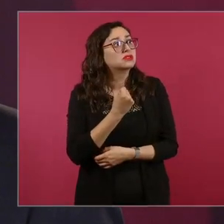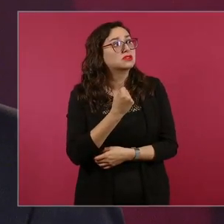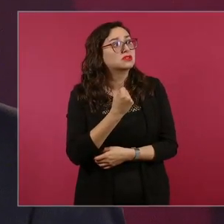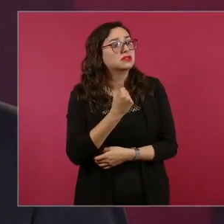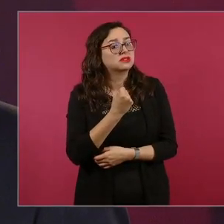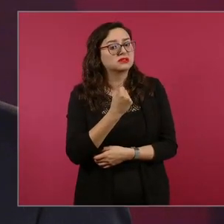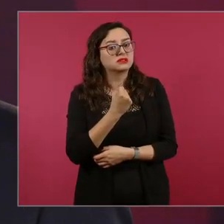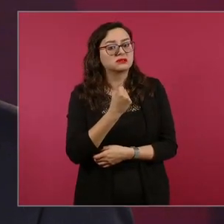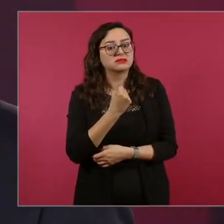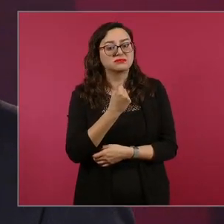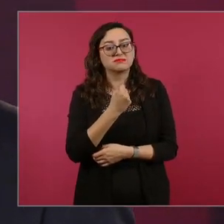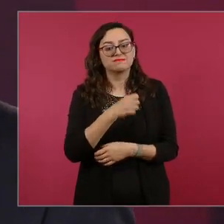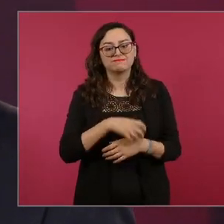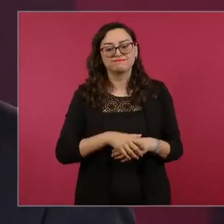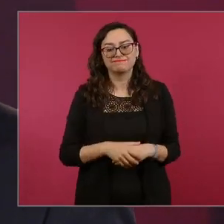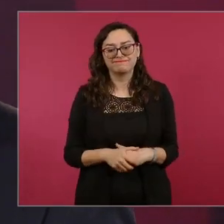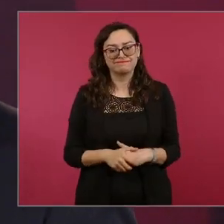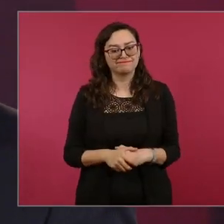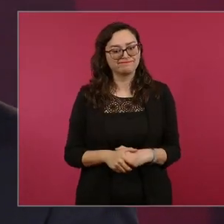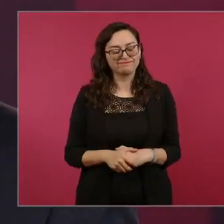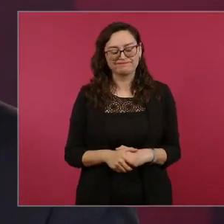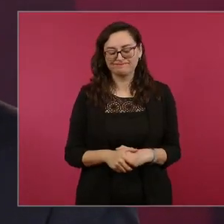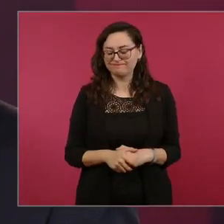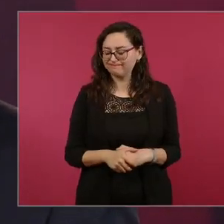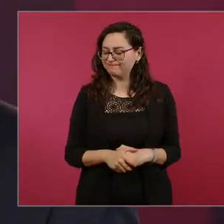Estaba durísimo, ¿no? se acuerda